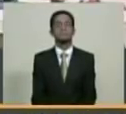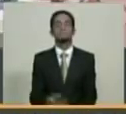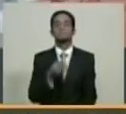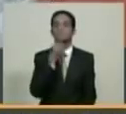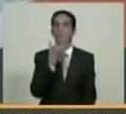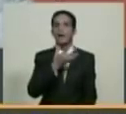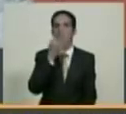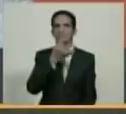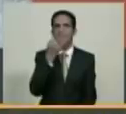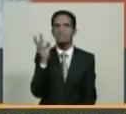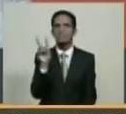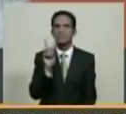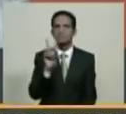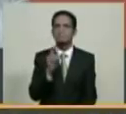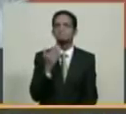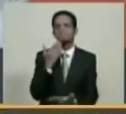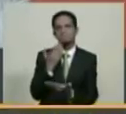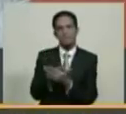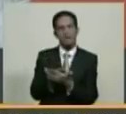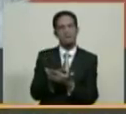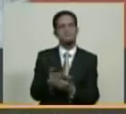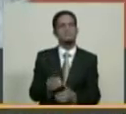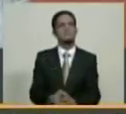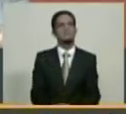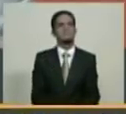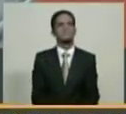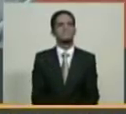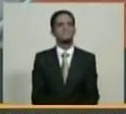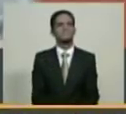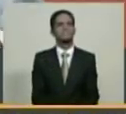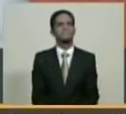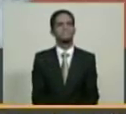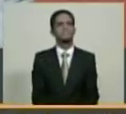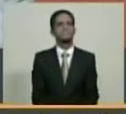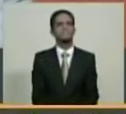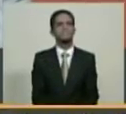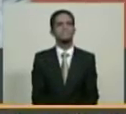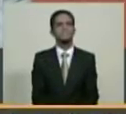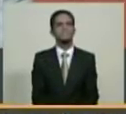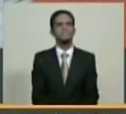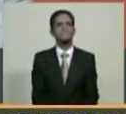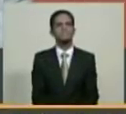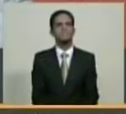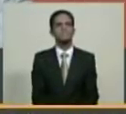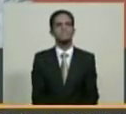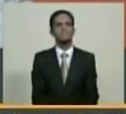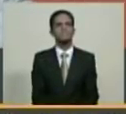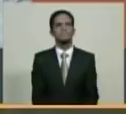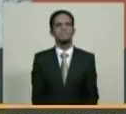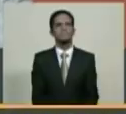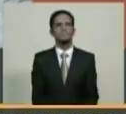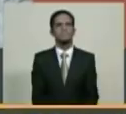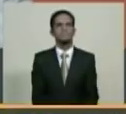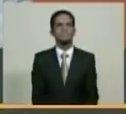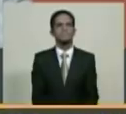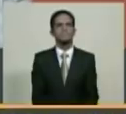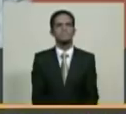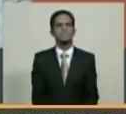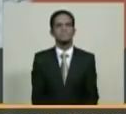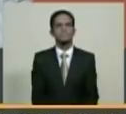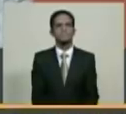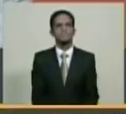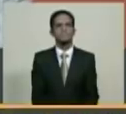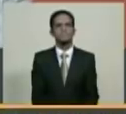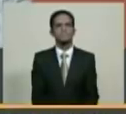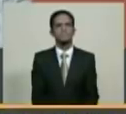tardes, Venezuela. Muchas gracias, vicepresidente económico. Efectivamente, dentro de la coyuntura y la guerra económica que ha tenido